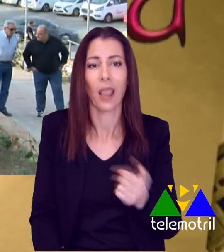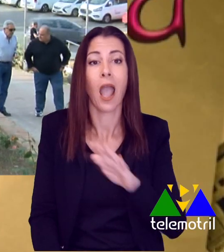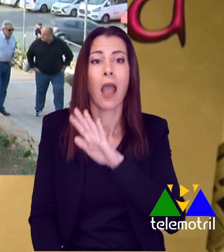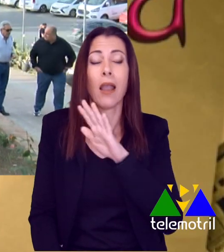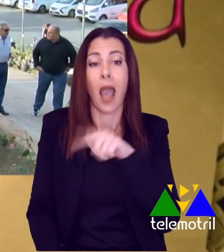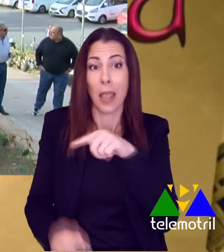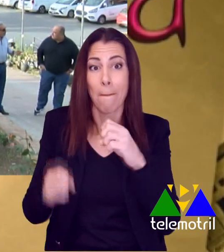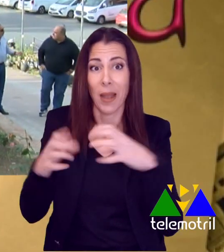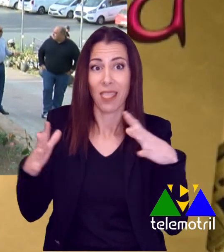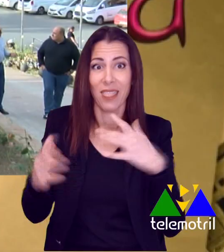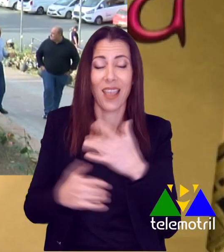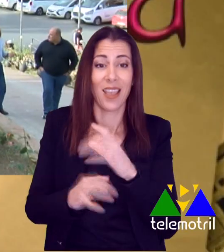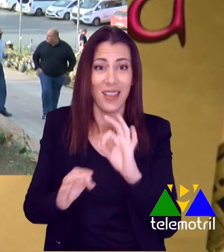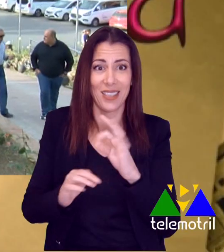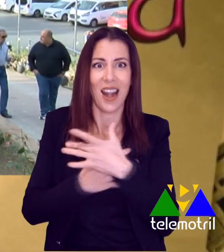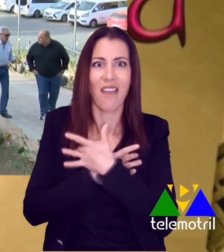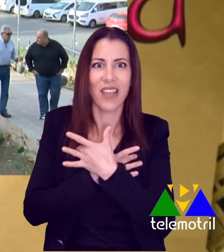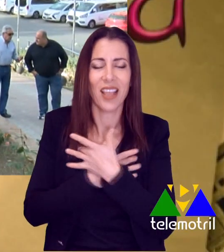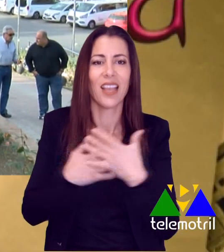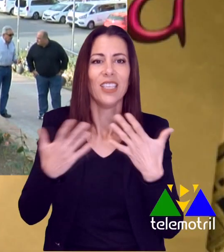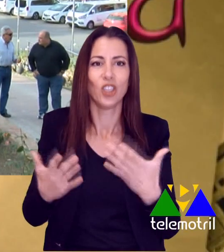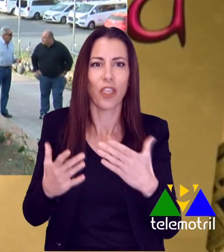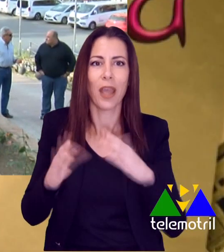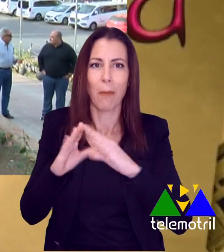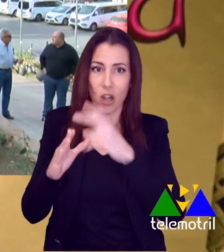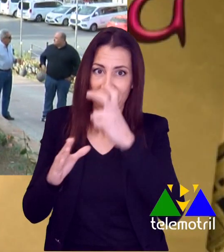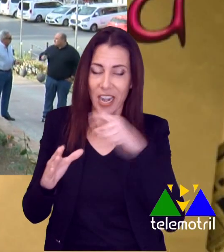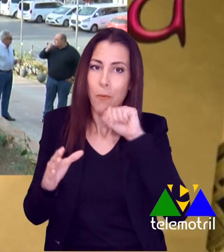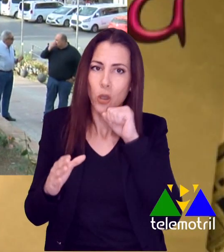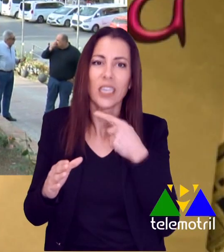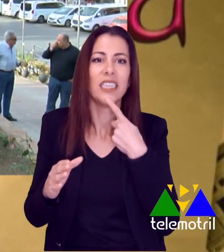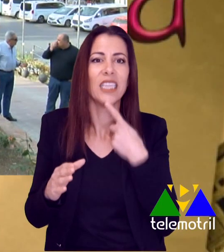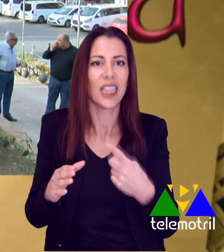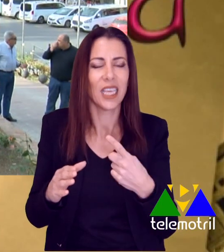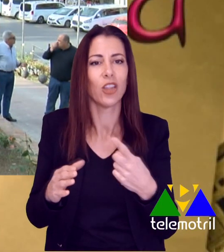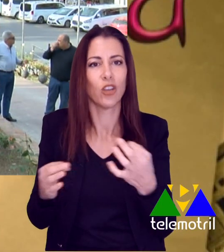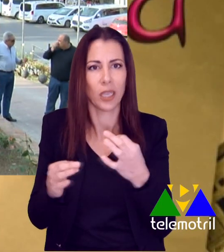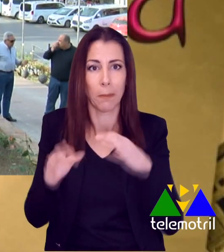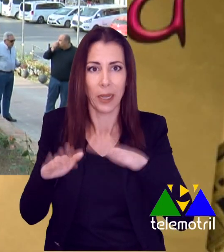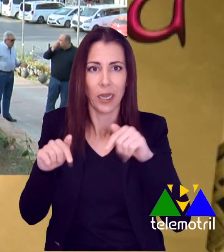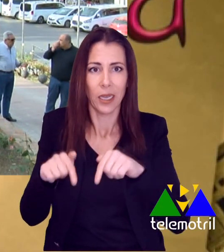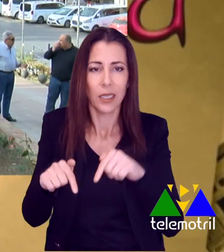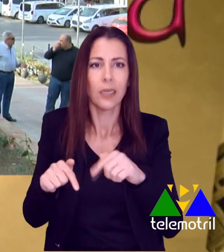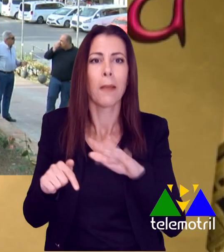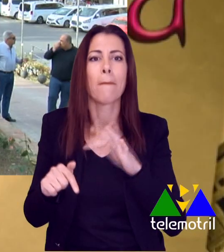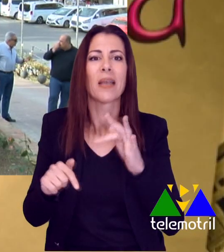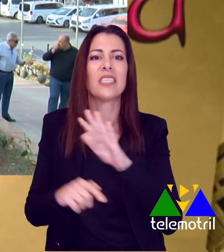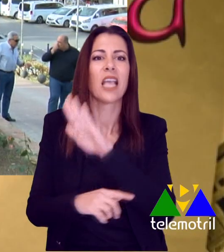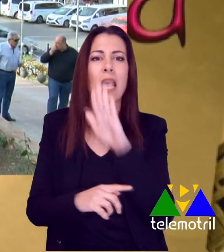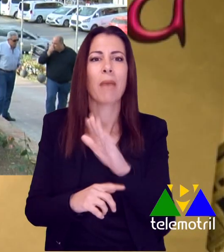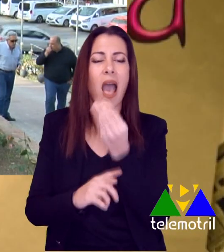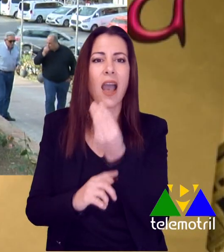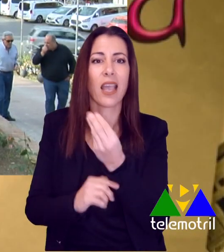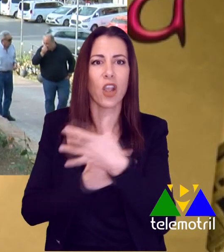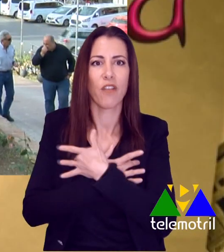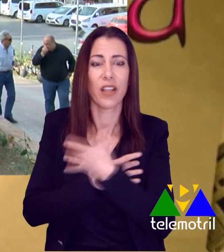Aparece la Virgen, los marineros vienen a Motril diciendo que han embarrancado, que llevan una imagen de una Virgen, que gracias